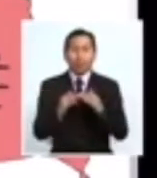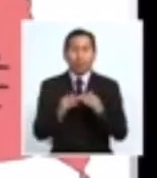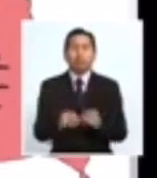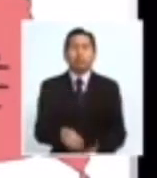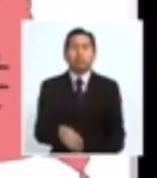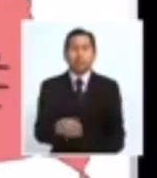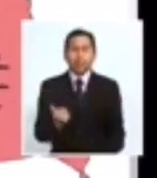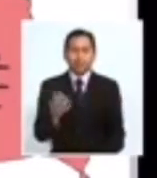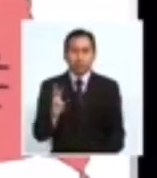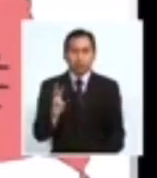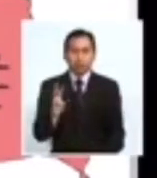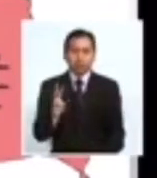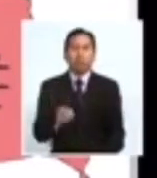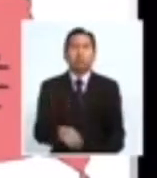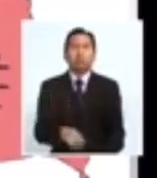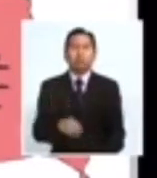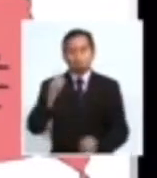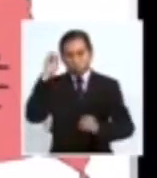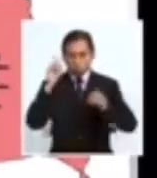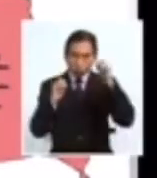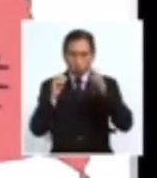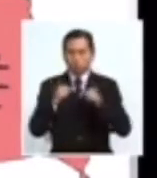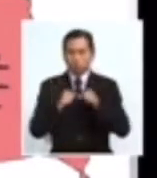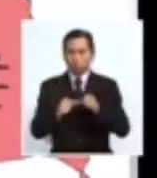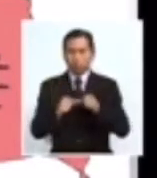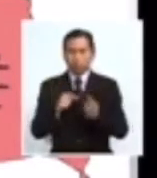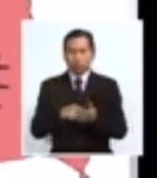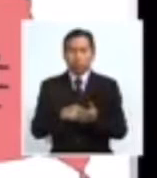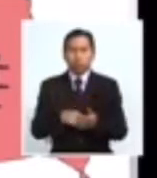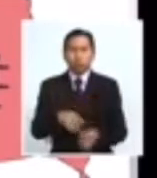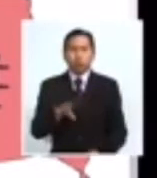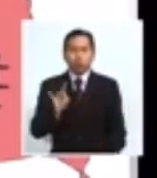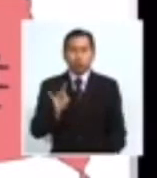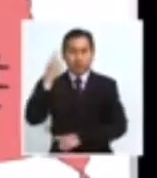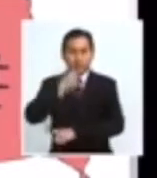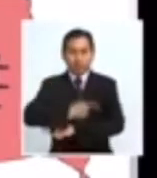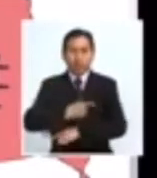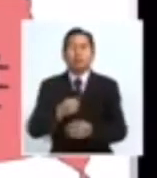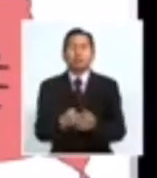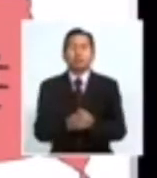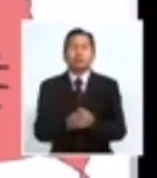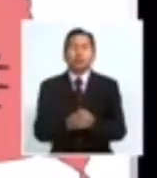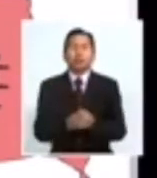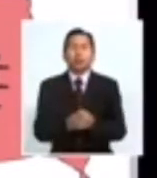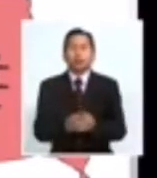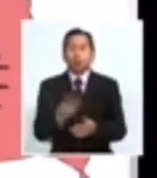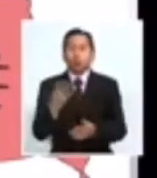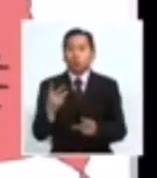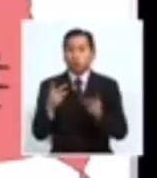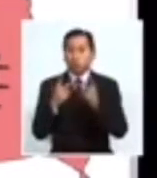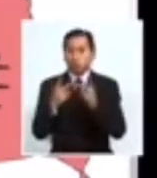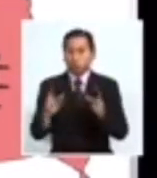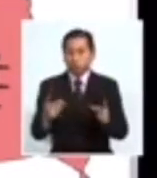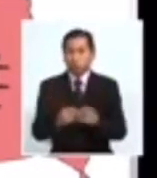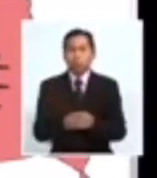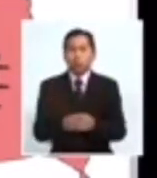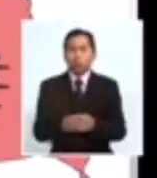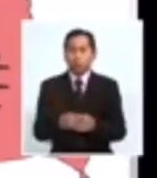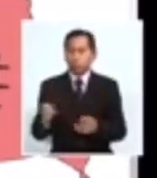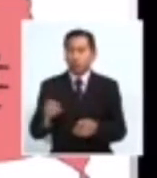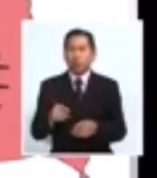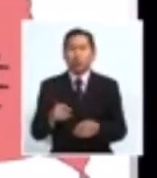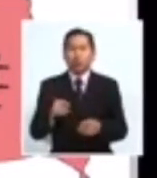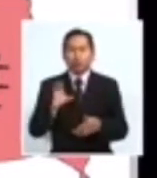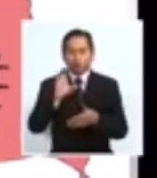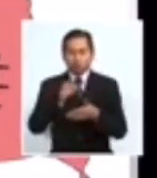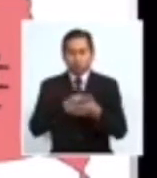16 casos oruro se mantiene con 88 casos 4 en potosí y los departamentos